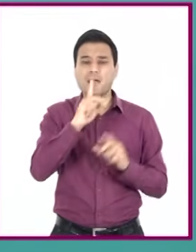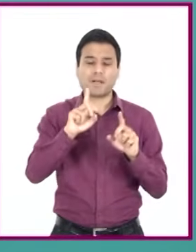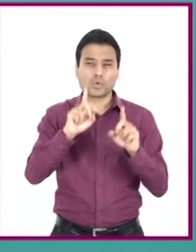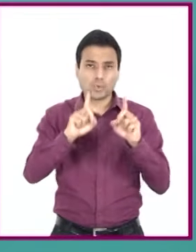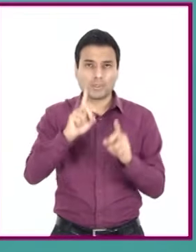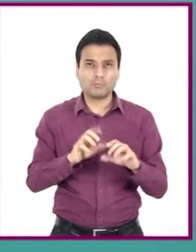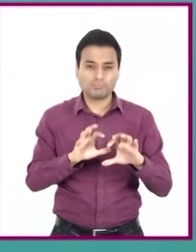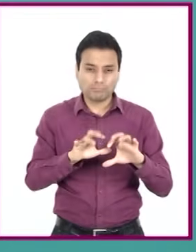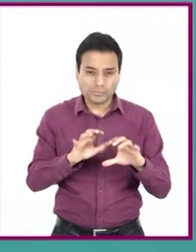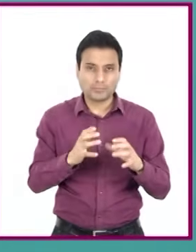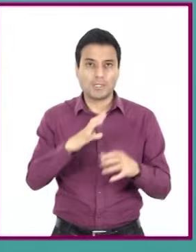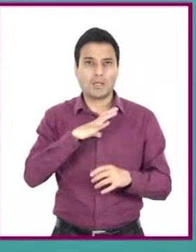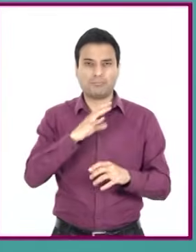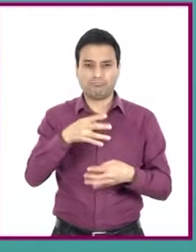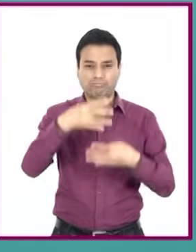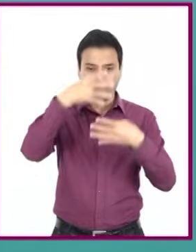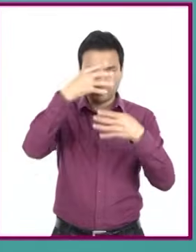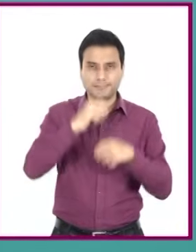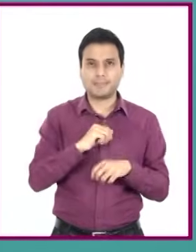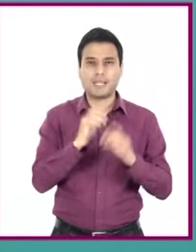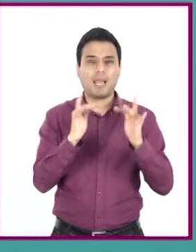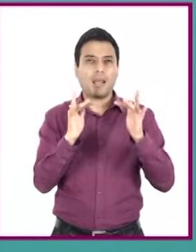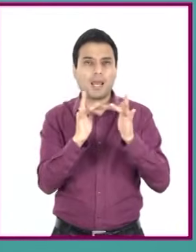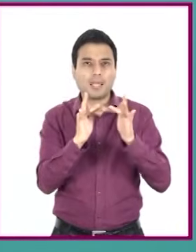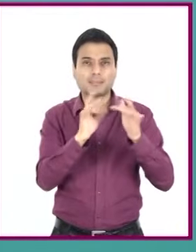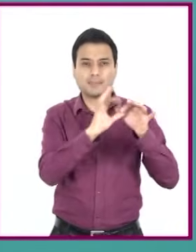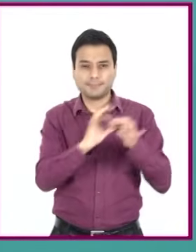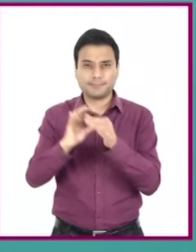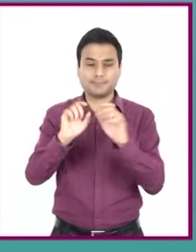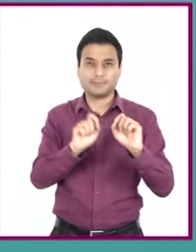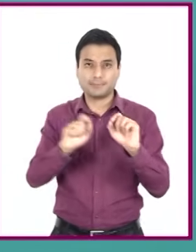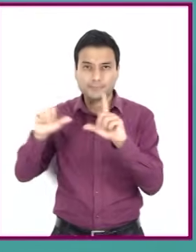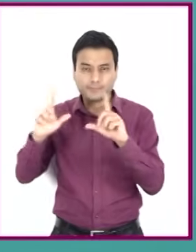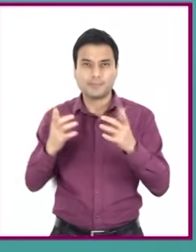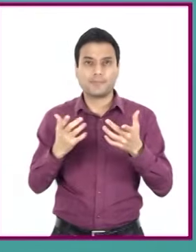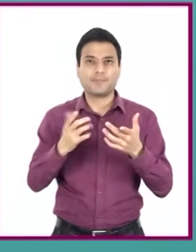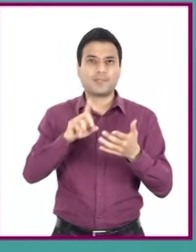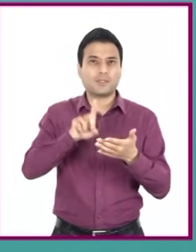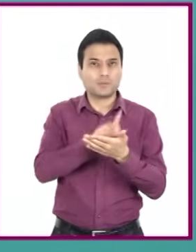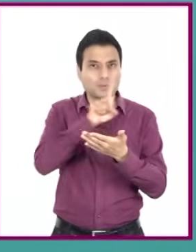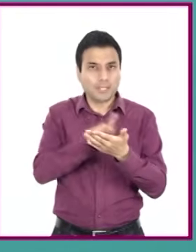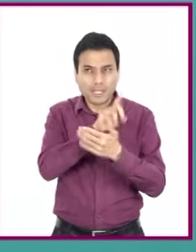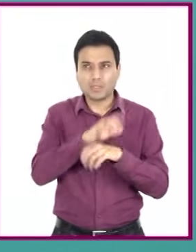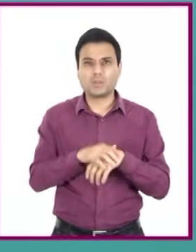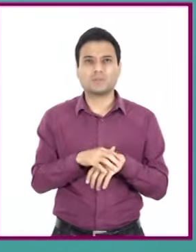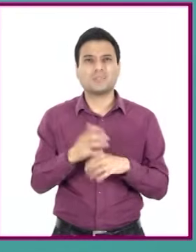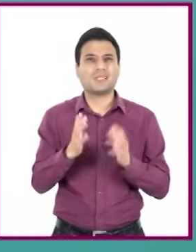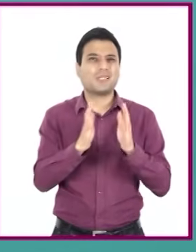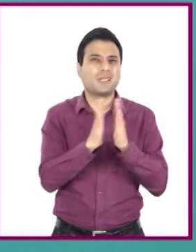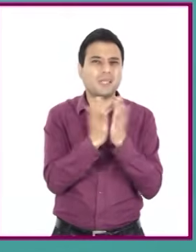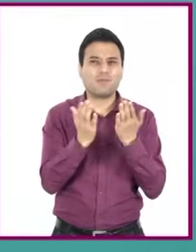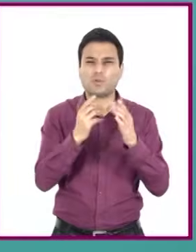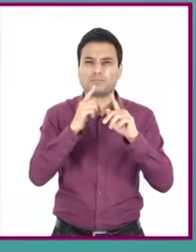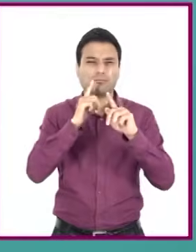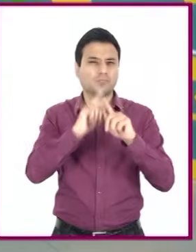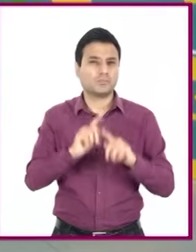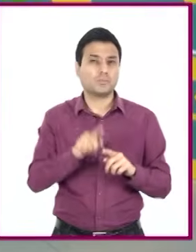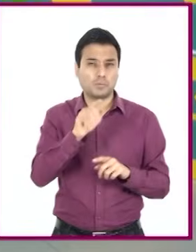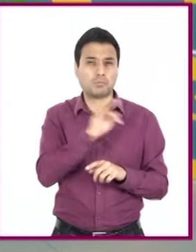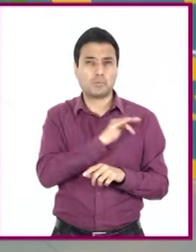enlaces a revistas, tesis, artículos científicos e incluso algunos libros electrónicos que pueden consultar de forma